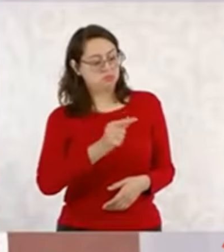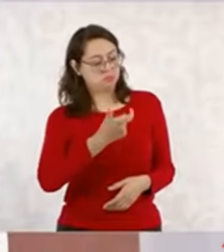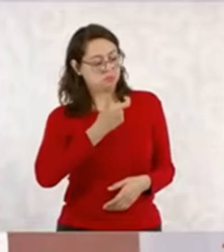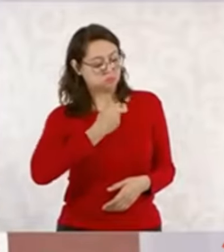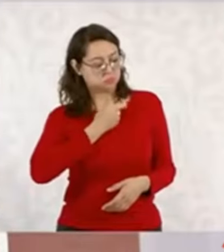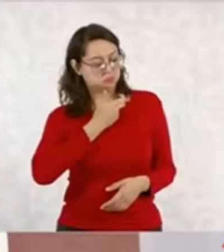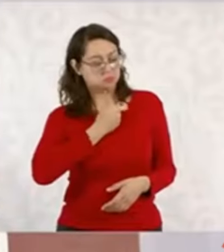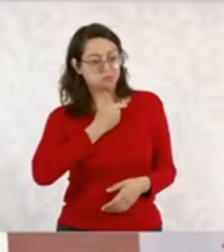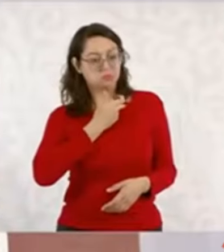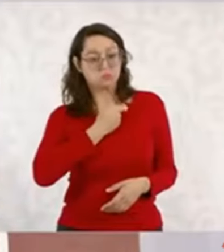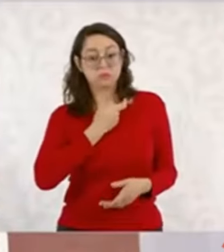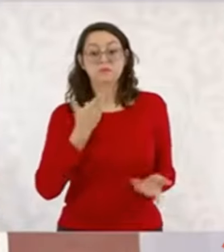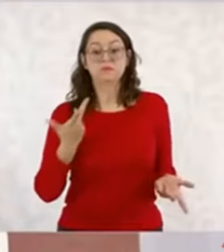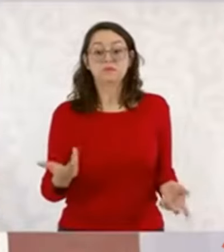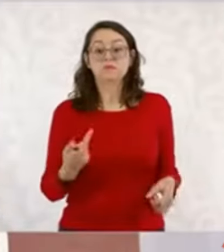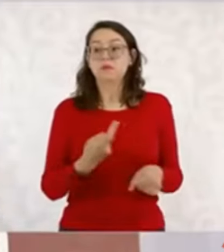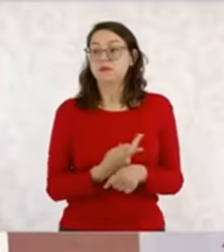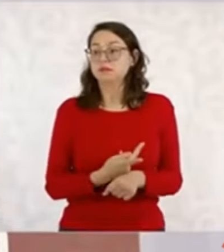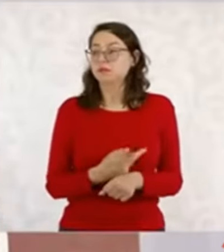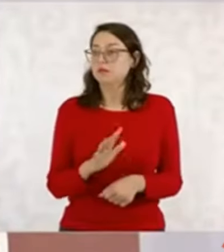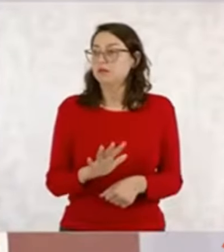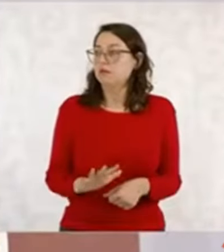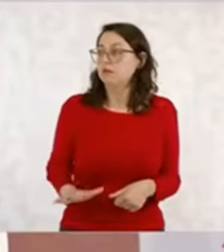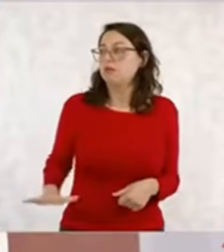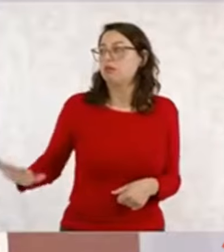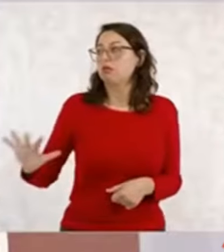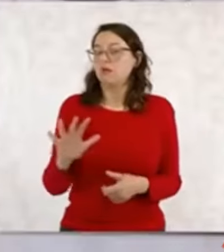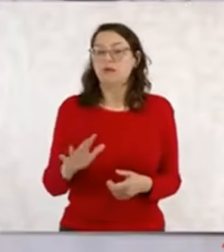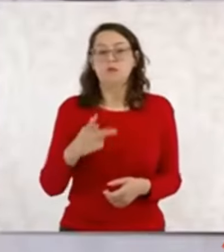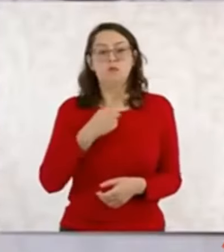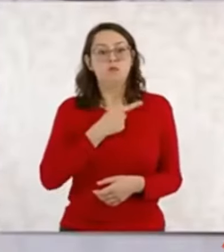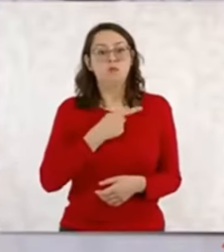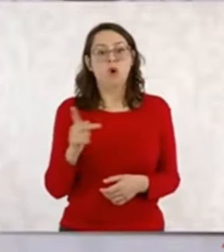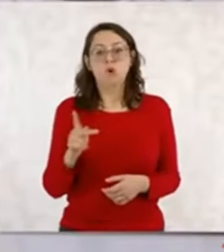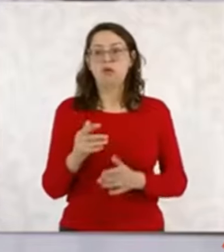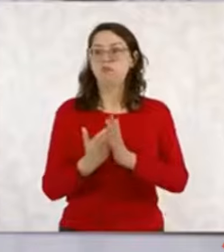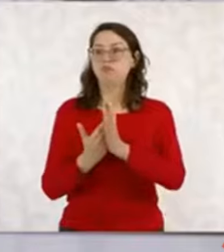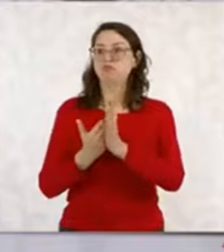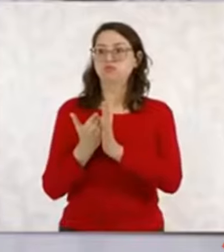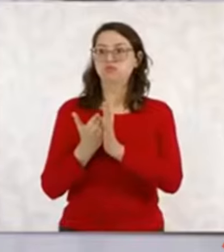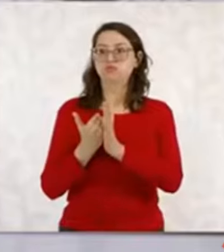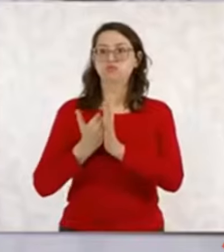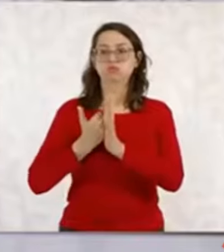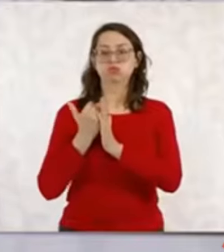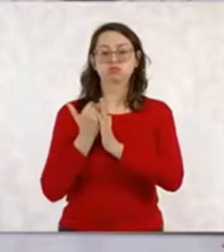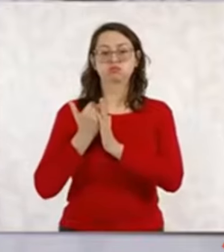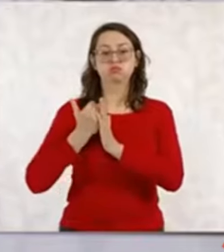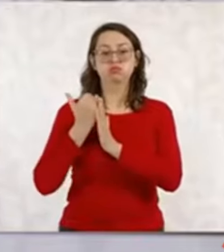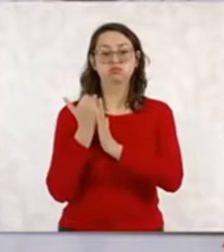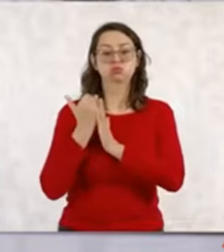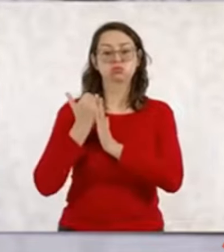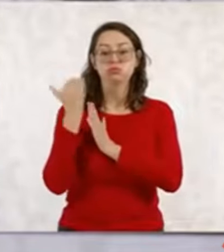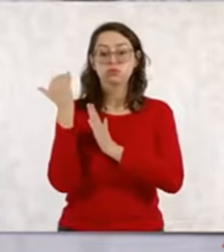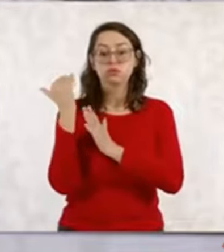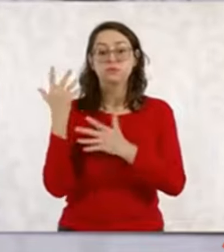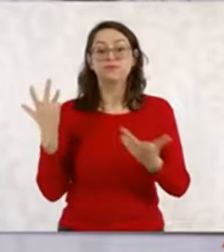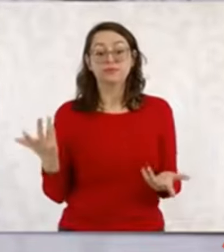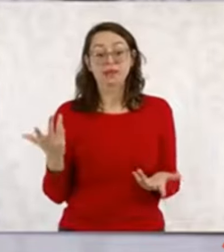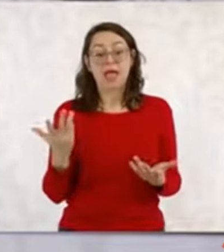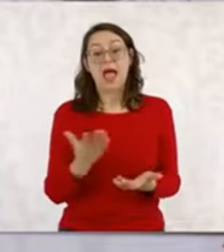¿Qué implica esto? Mayor pobreza. Pero al mismo tiempo que esto, como se vendieron las empresas del